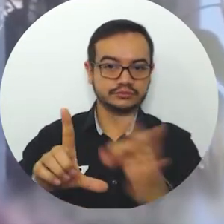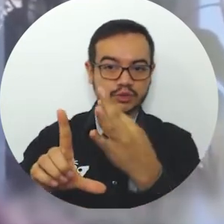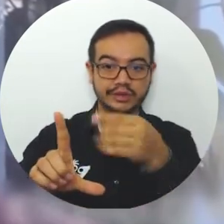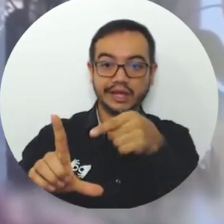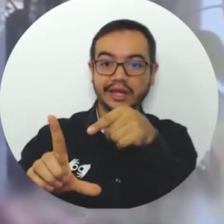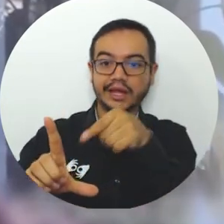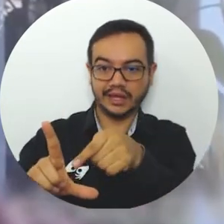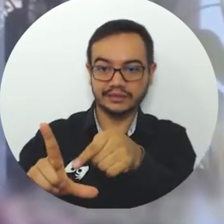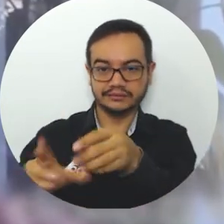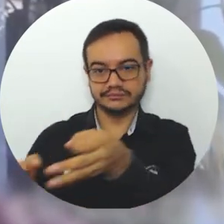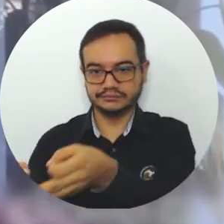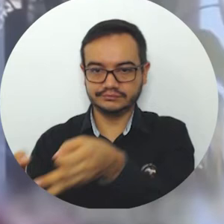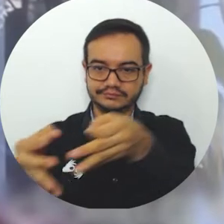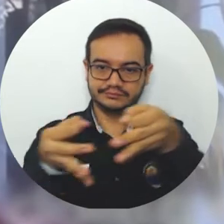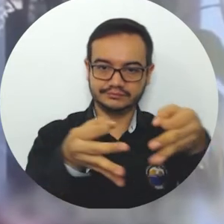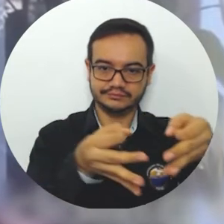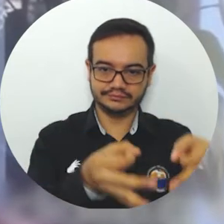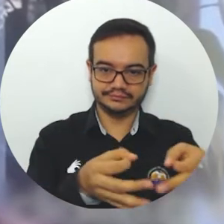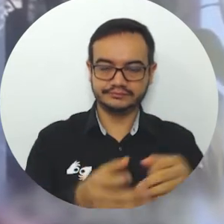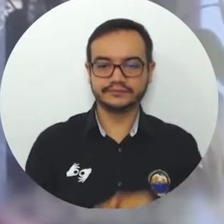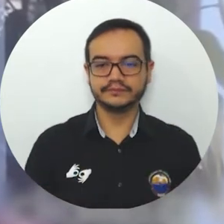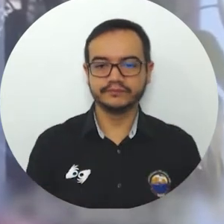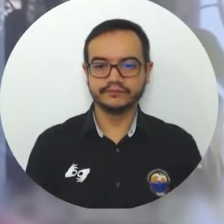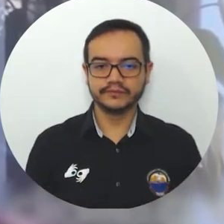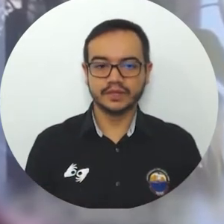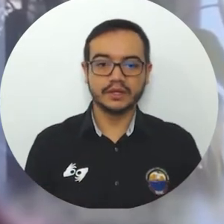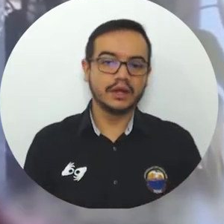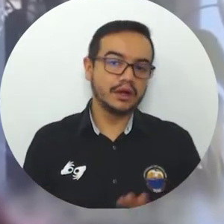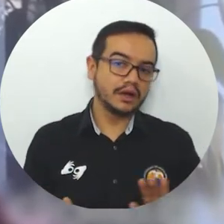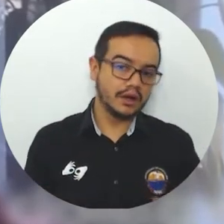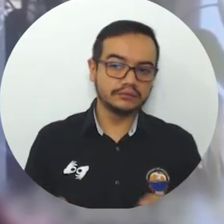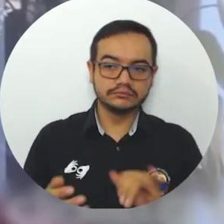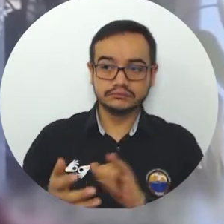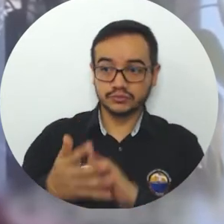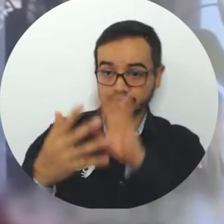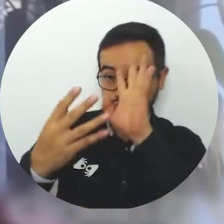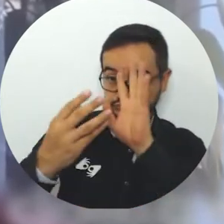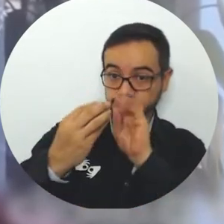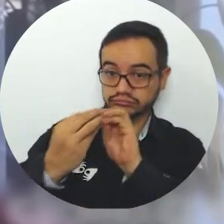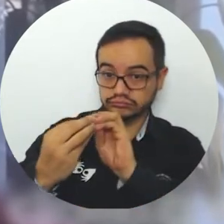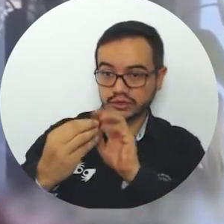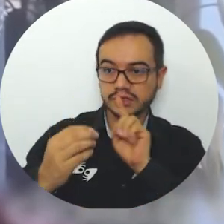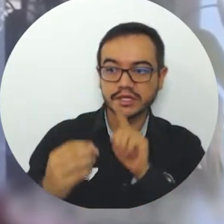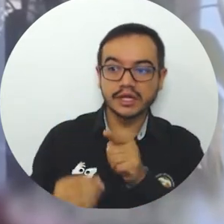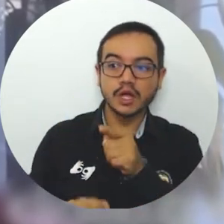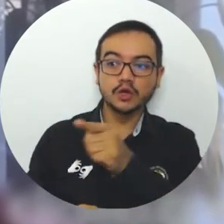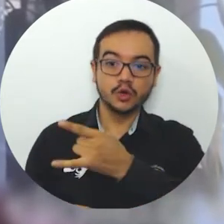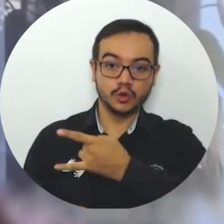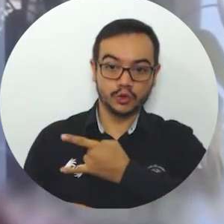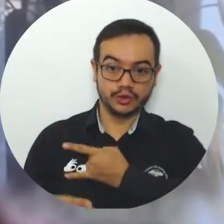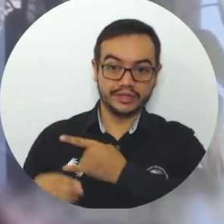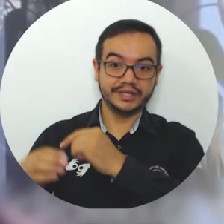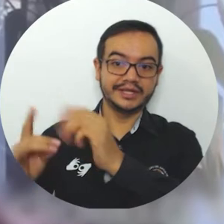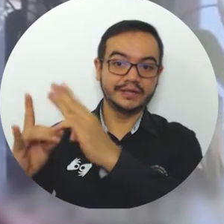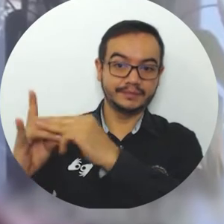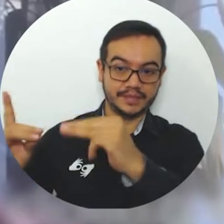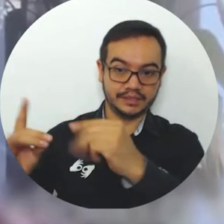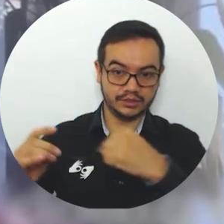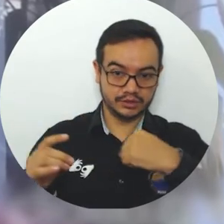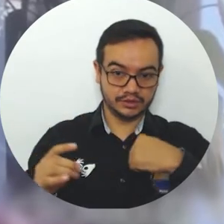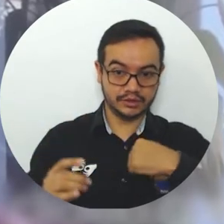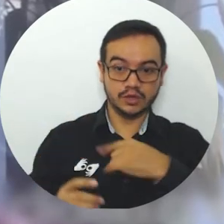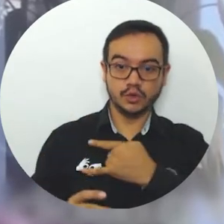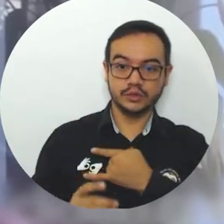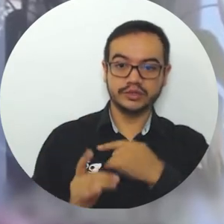de elecciones que ha sido aplazada, de acuerdo con una programación conjunta